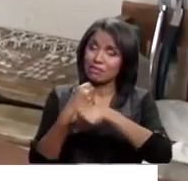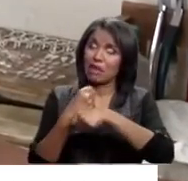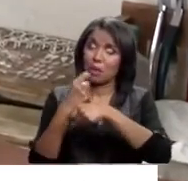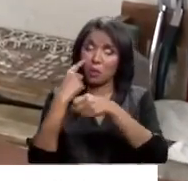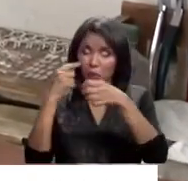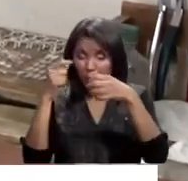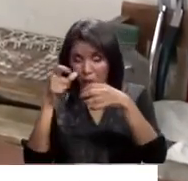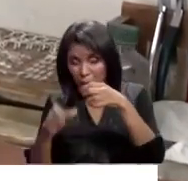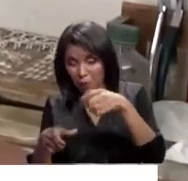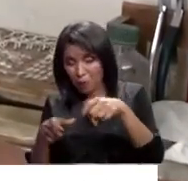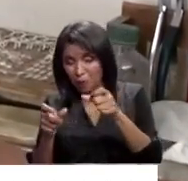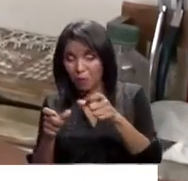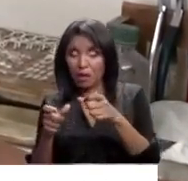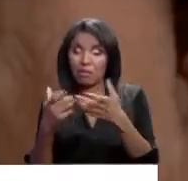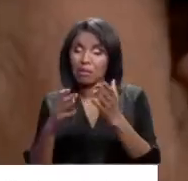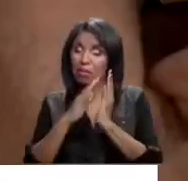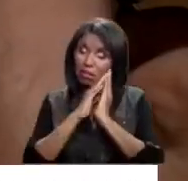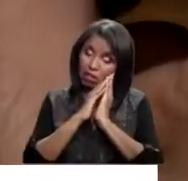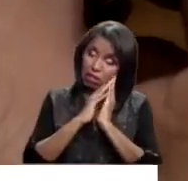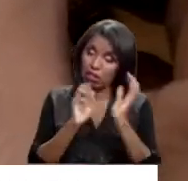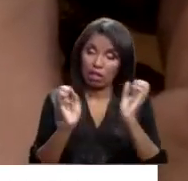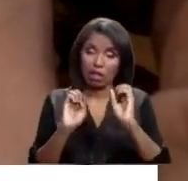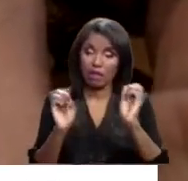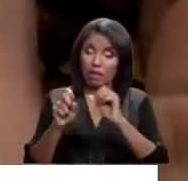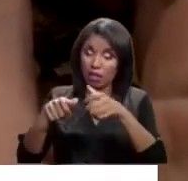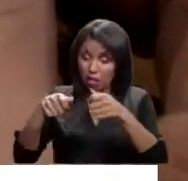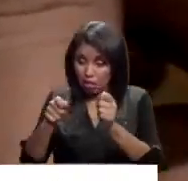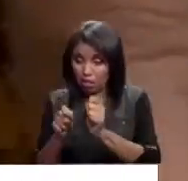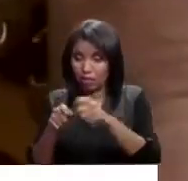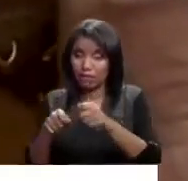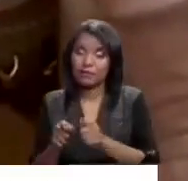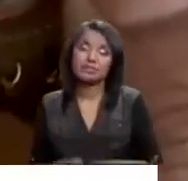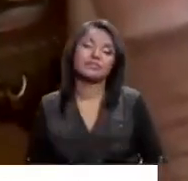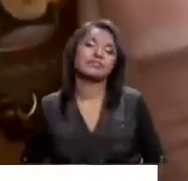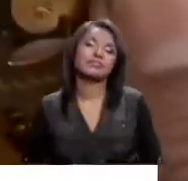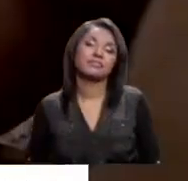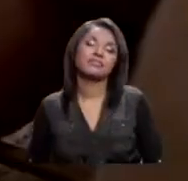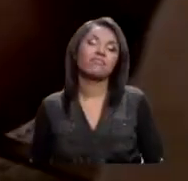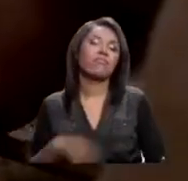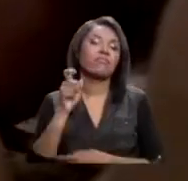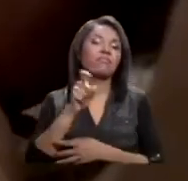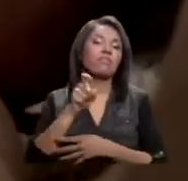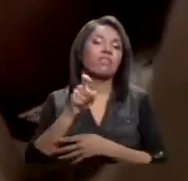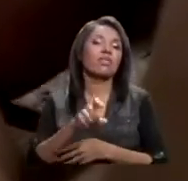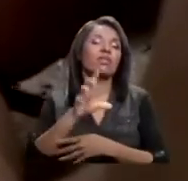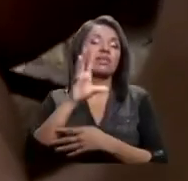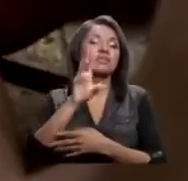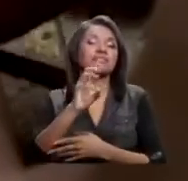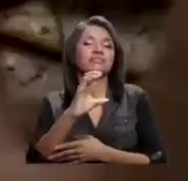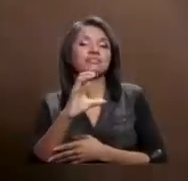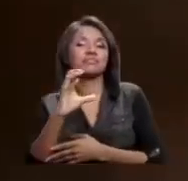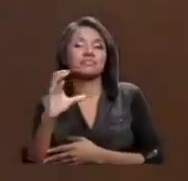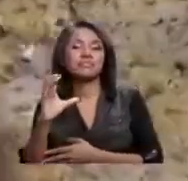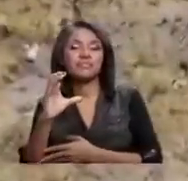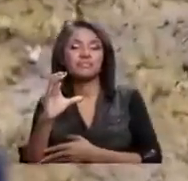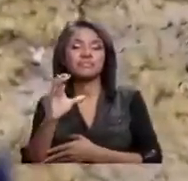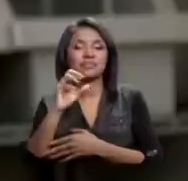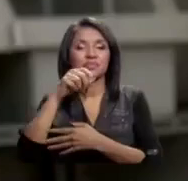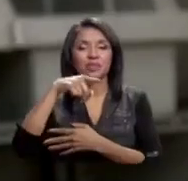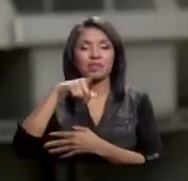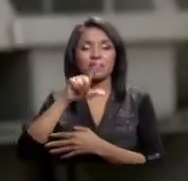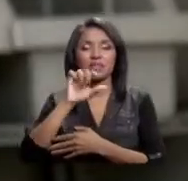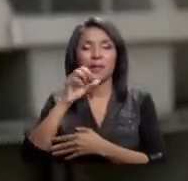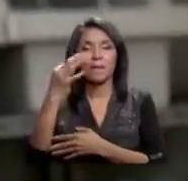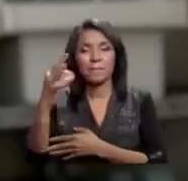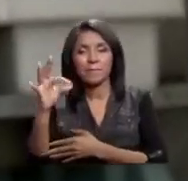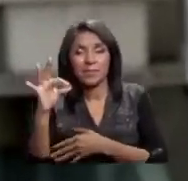sacrificio que uno hace aguantando sueños, dándole aquí. Dependiendo del diseño, se necesitan unos 600 gramos de plata para luego bañarlas en